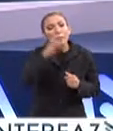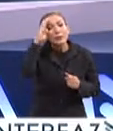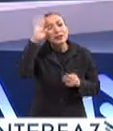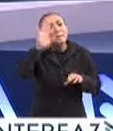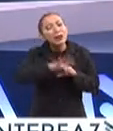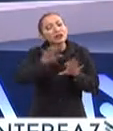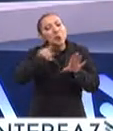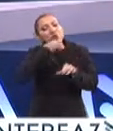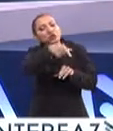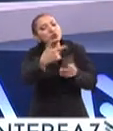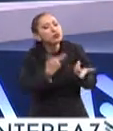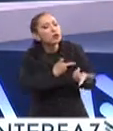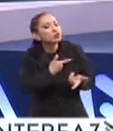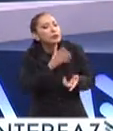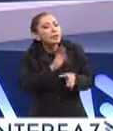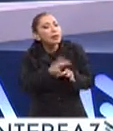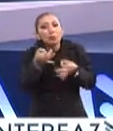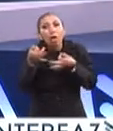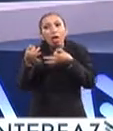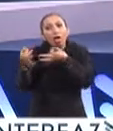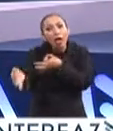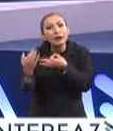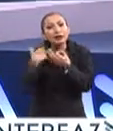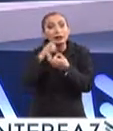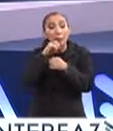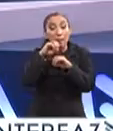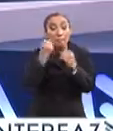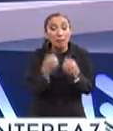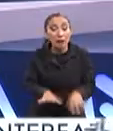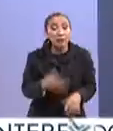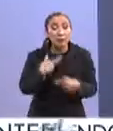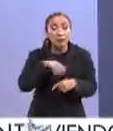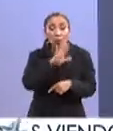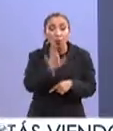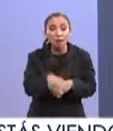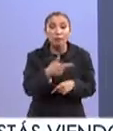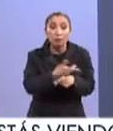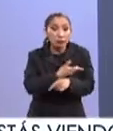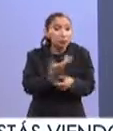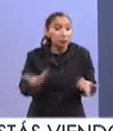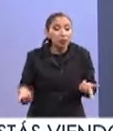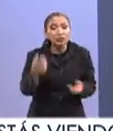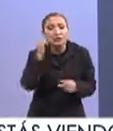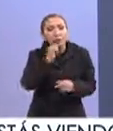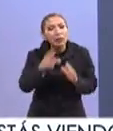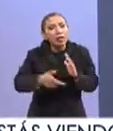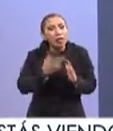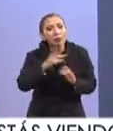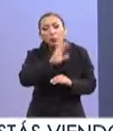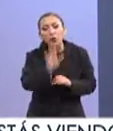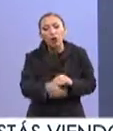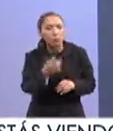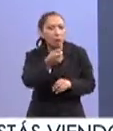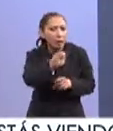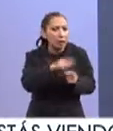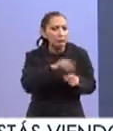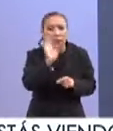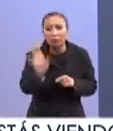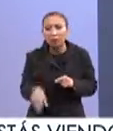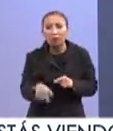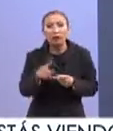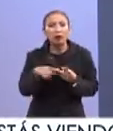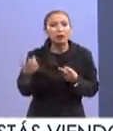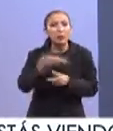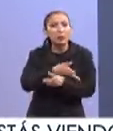pensar más bien en cómo qué les mueve a ellos. Y justo las pérdidas es algo que pasa, ¿no? Todo el tiempo se les puede morir un perrito, se les puede